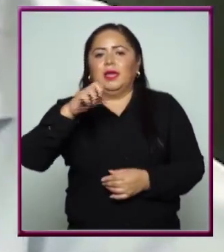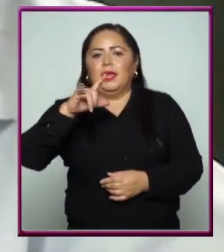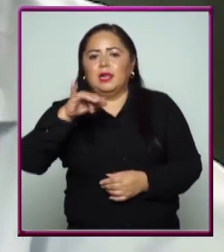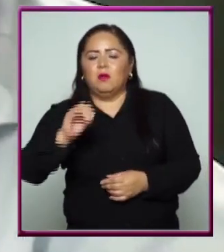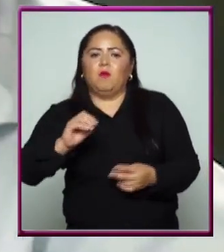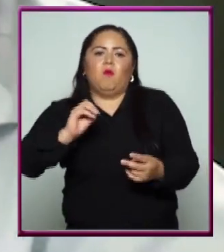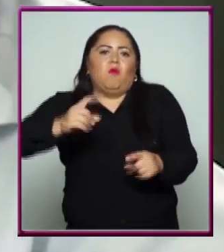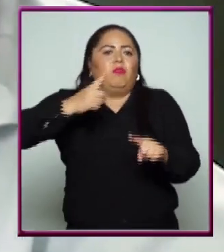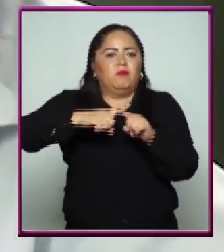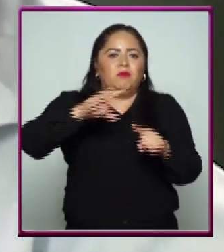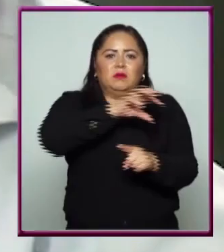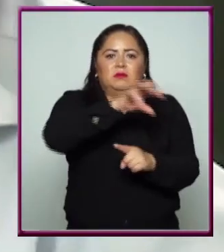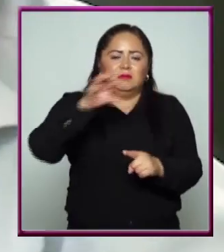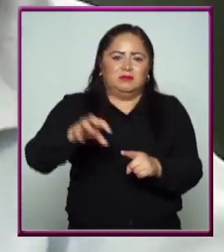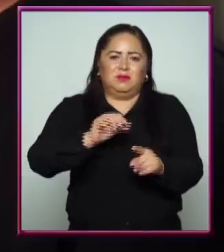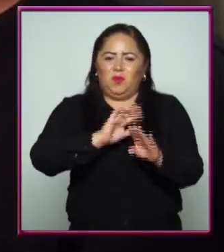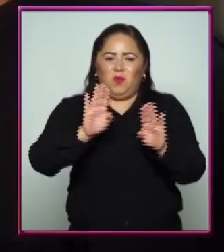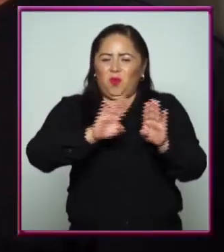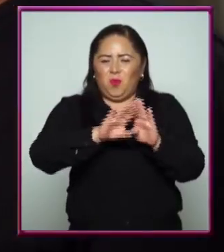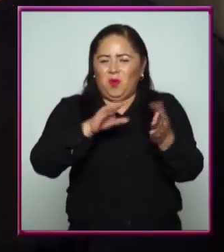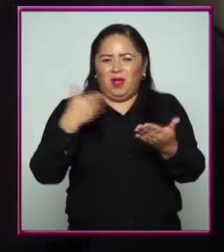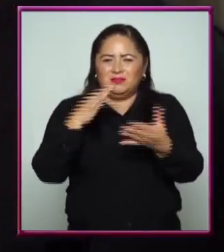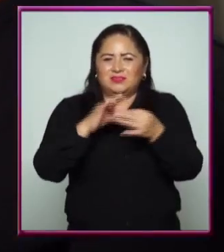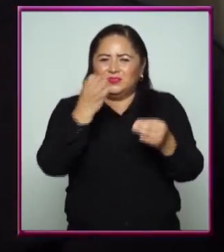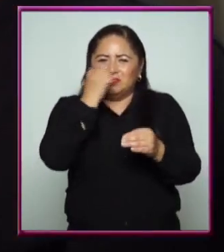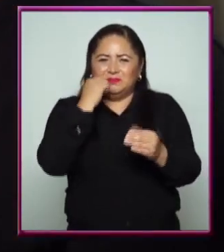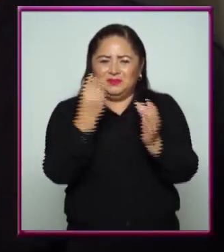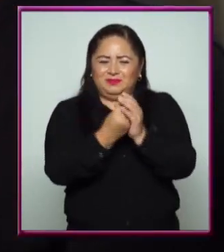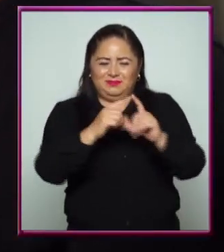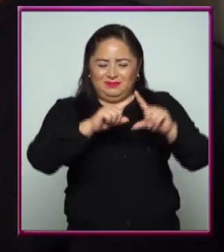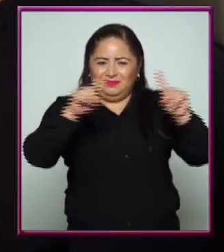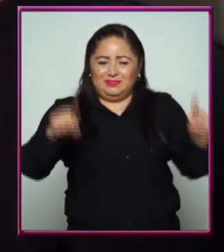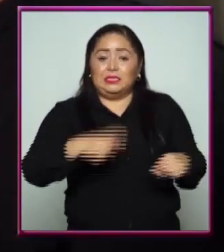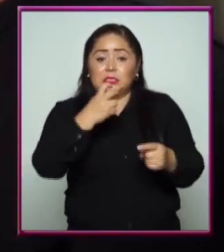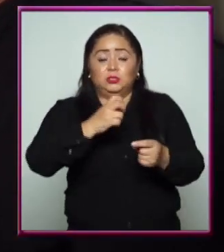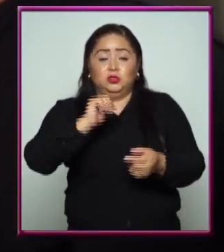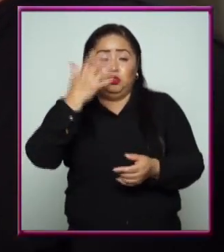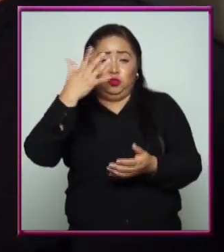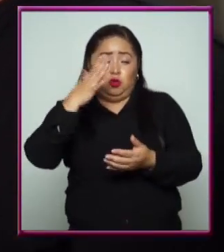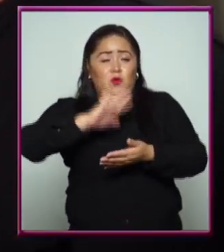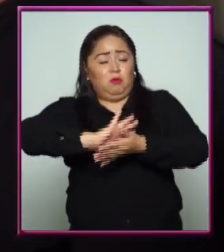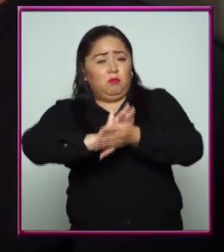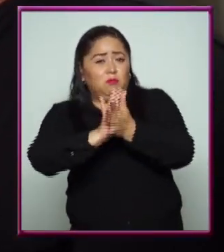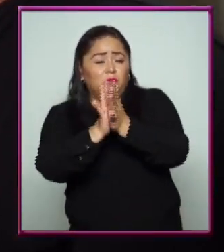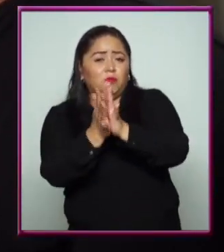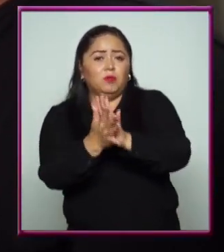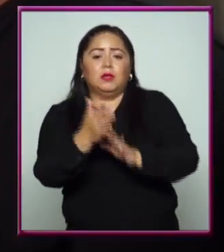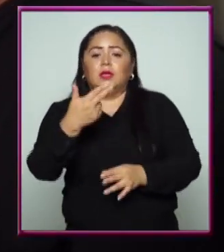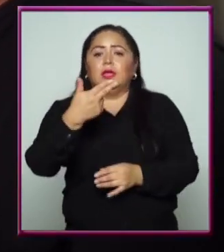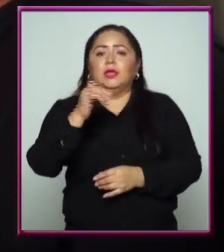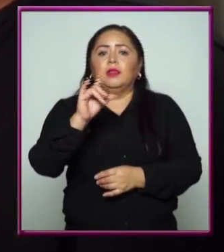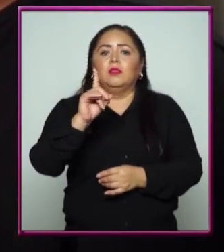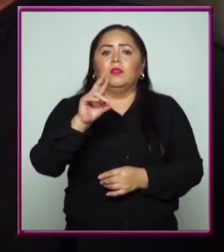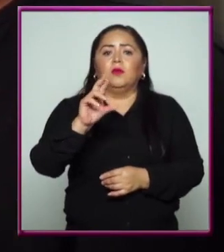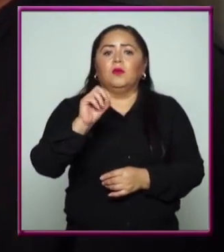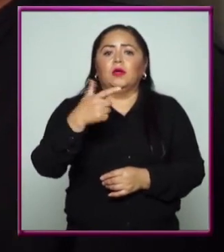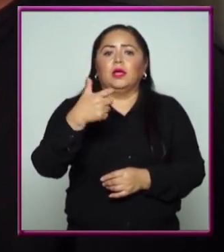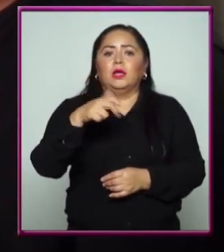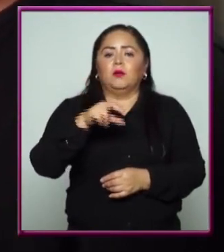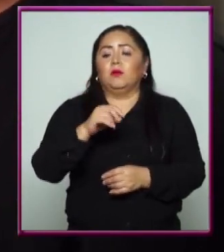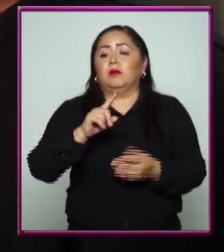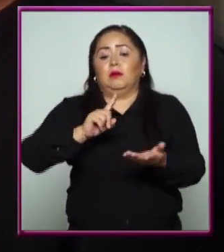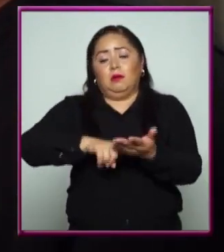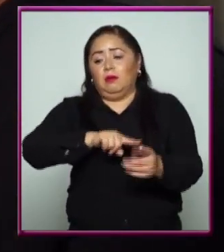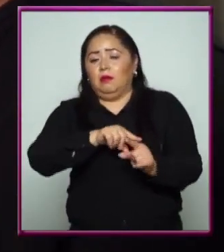o los demás elementos de la tabla periódica. Nuestro Sol está transformando principalmente hidrógeno en